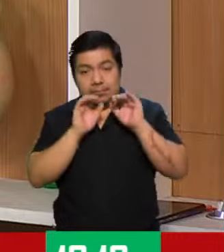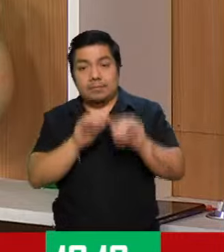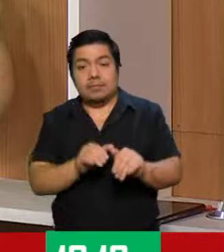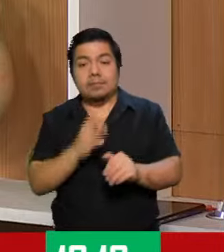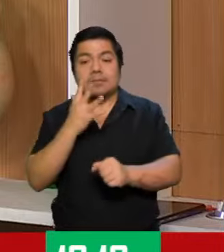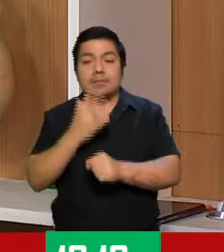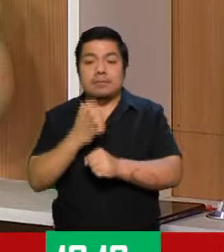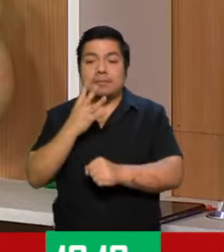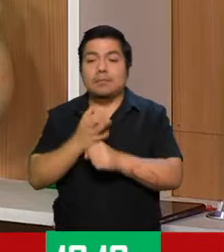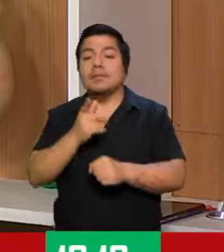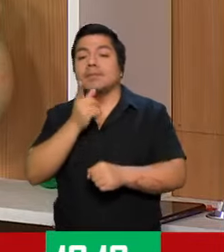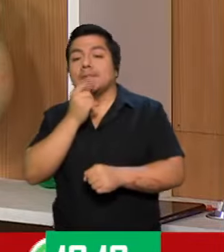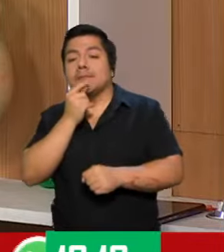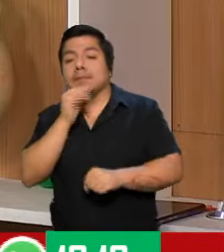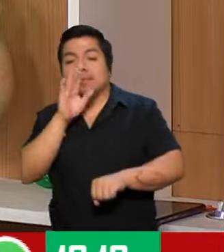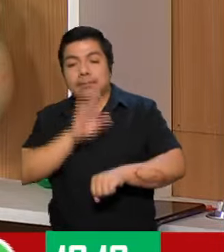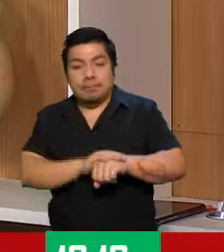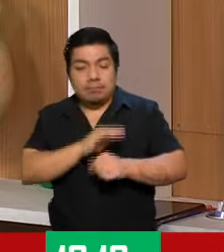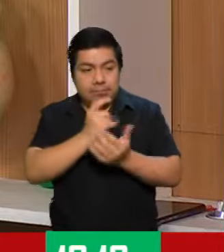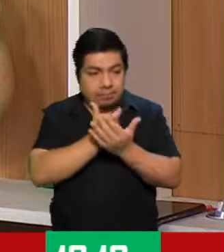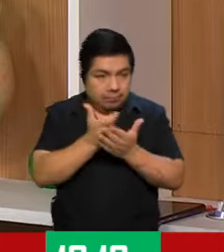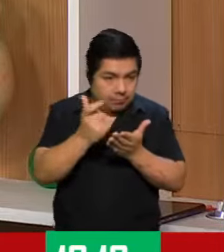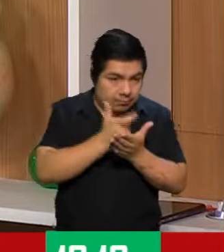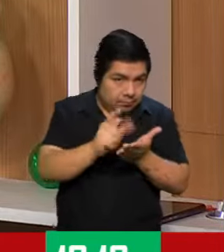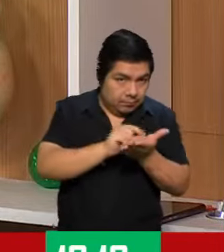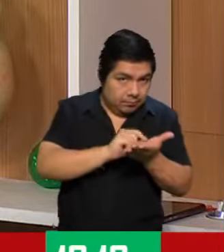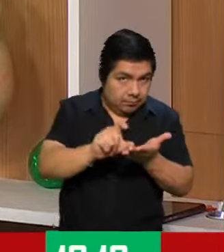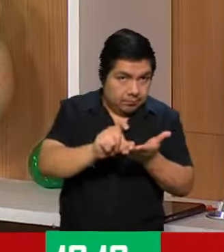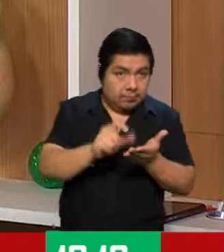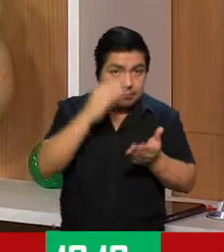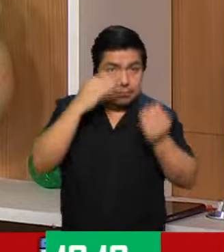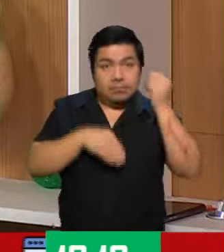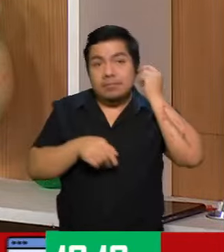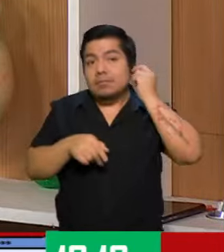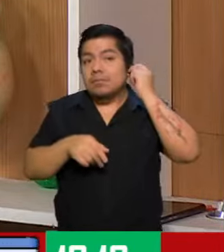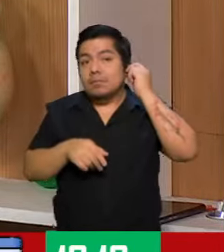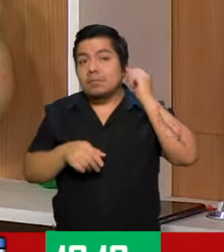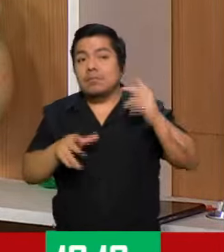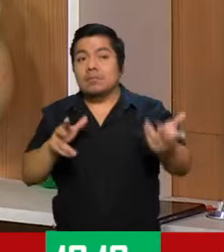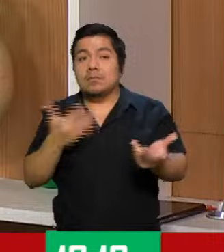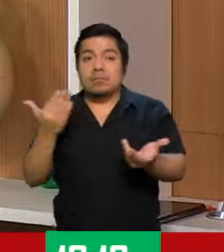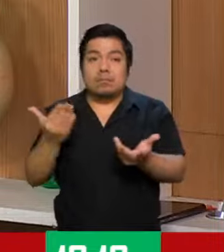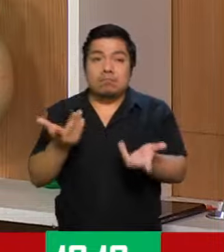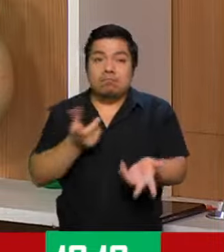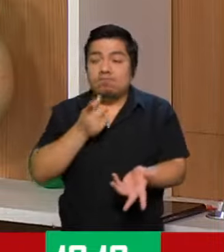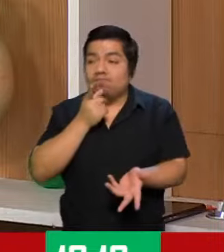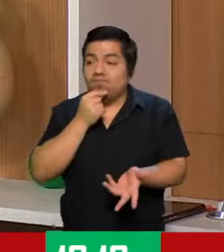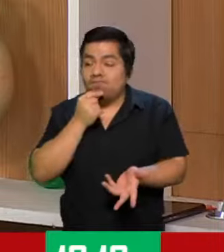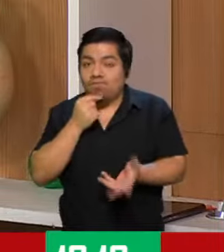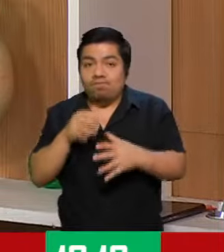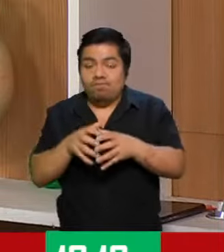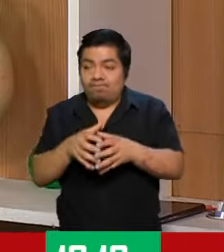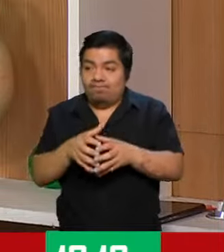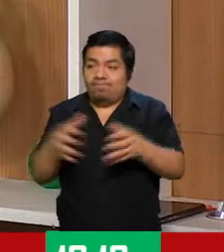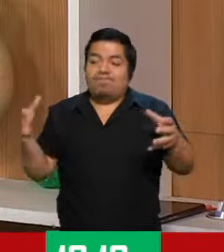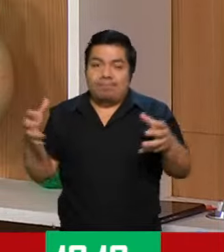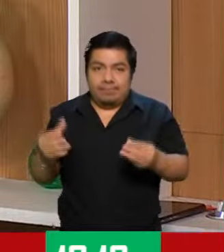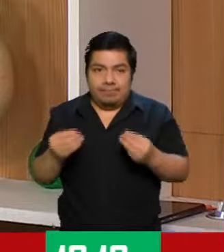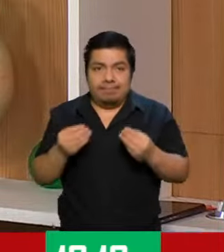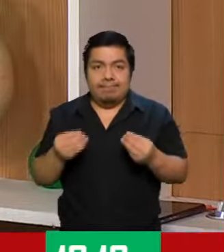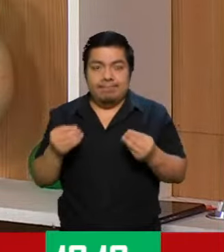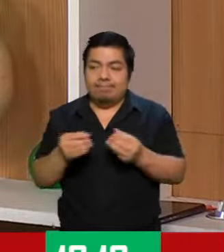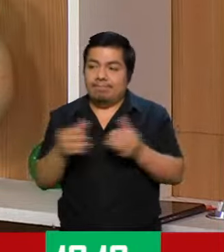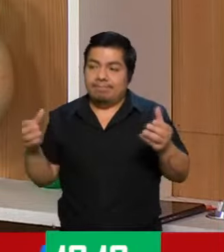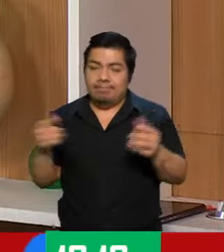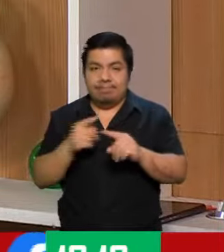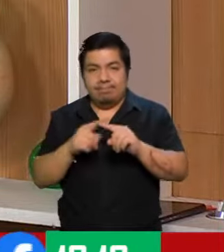quinta policía del país que más le aumentó el sueldo a su policía. Hay que tomar en cuenta que nuestra policía es muchísimo más grande que el resto de